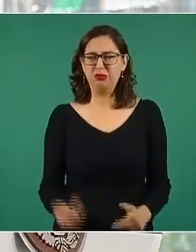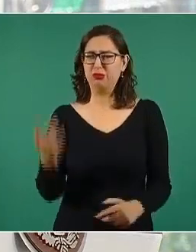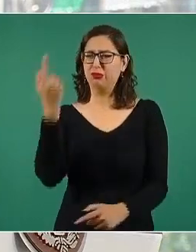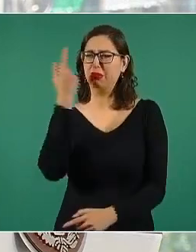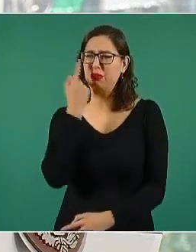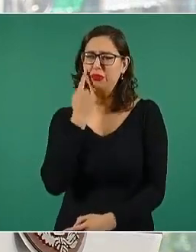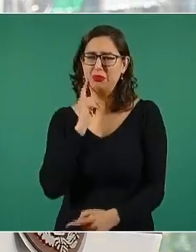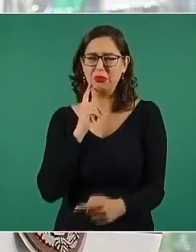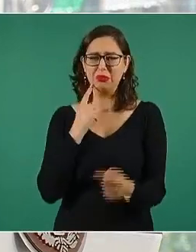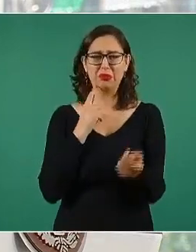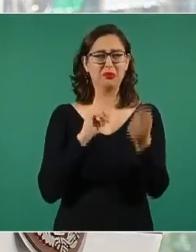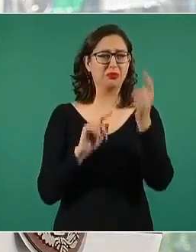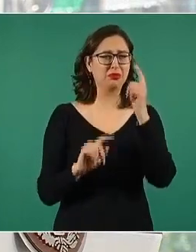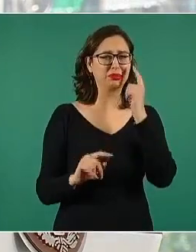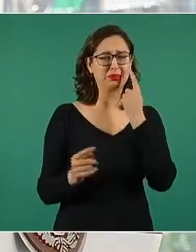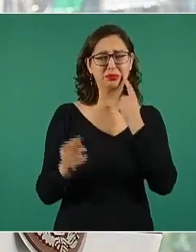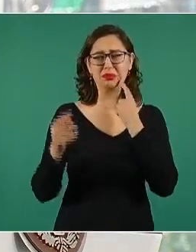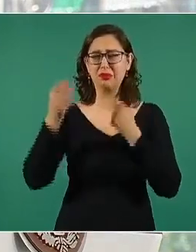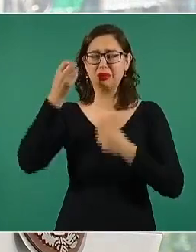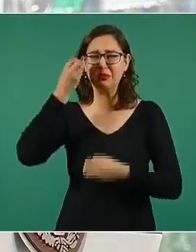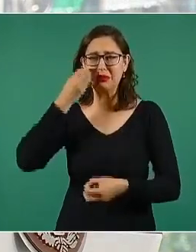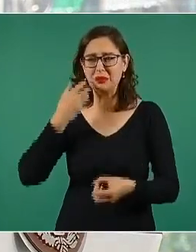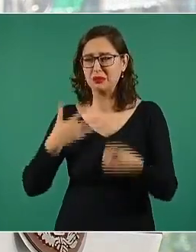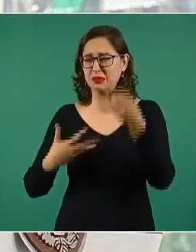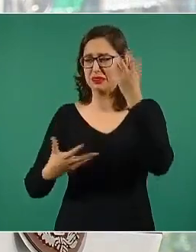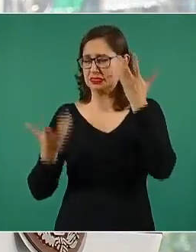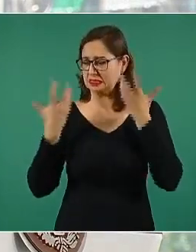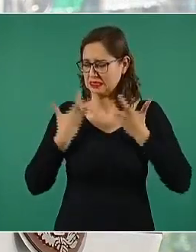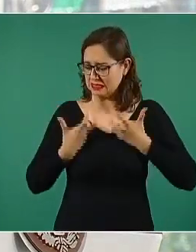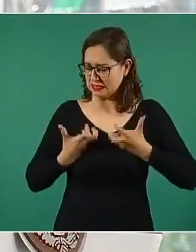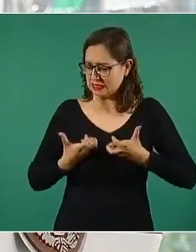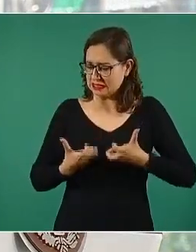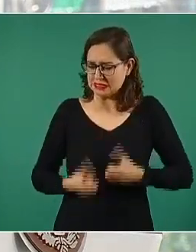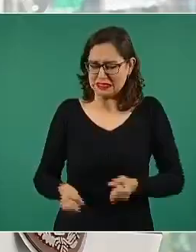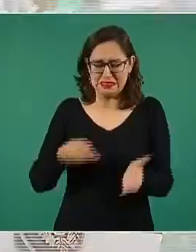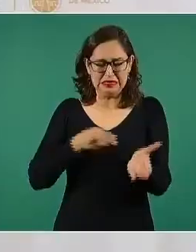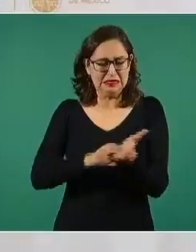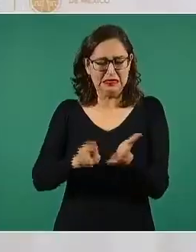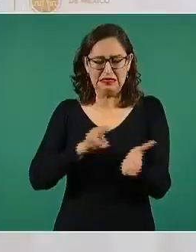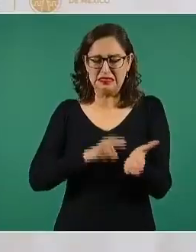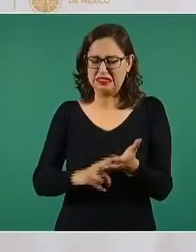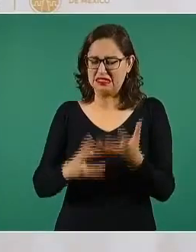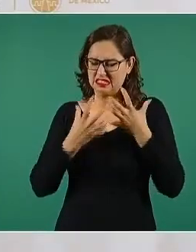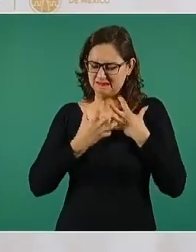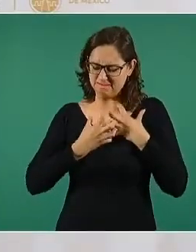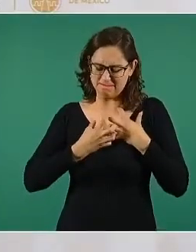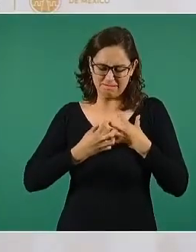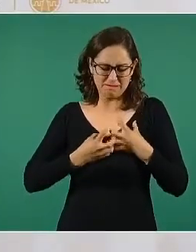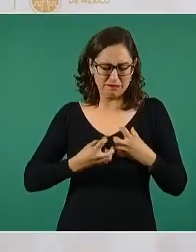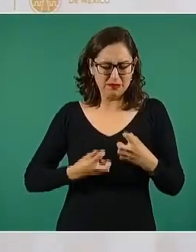lágrimas oscuras, de tanto pecho destrozado y aún